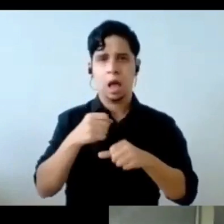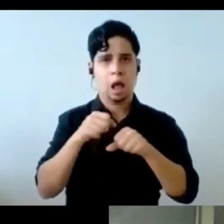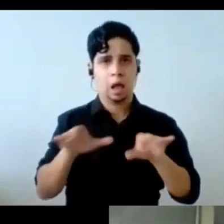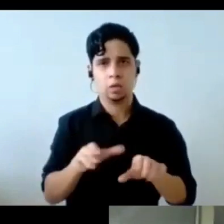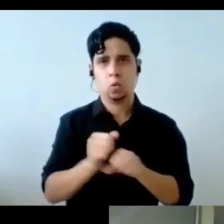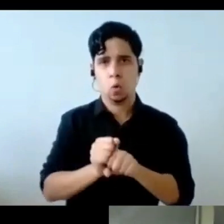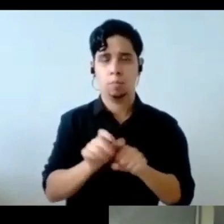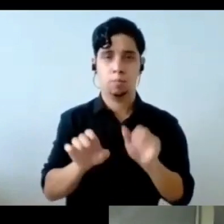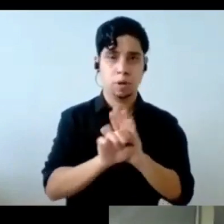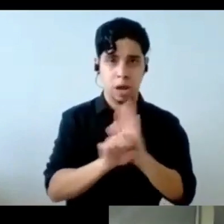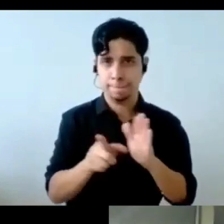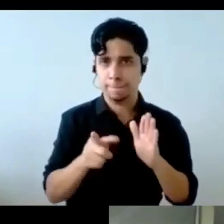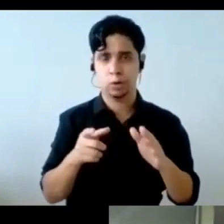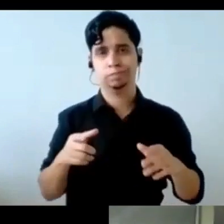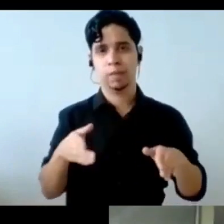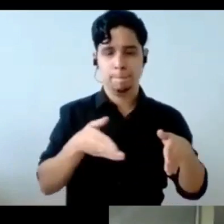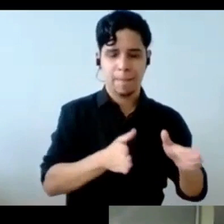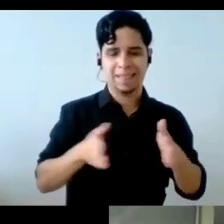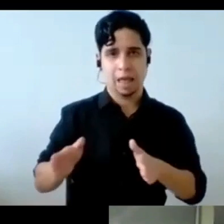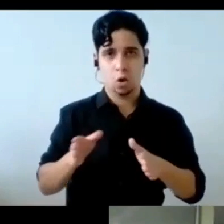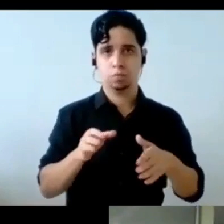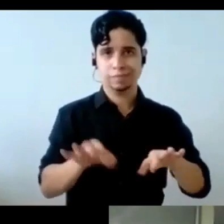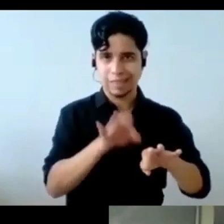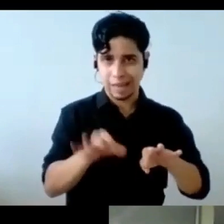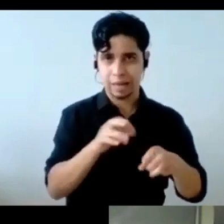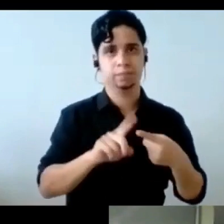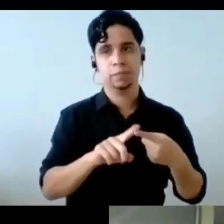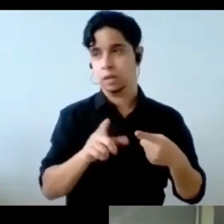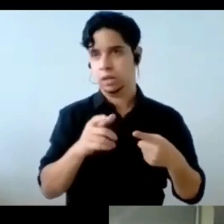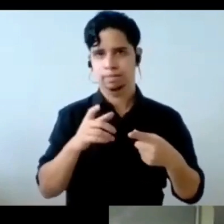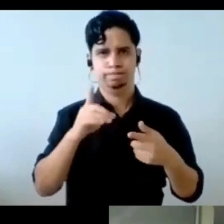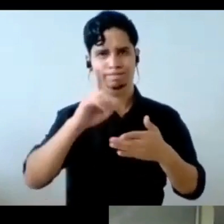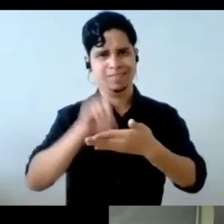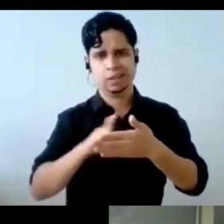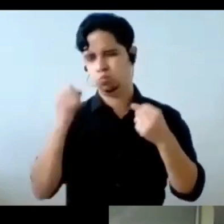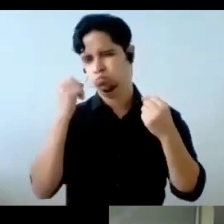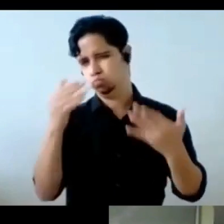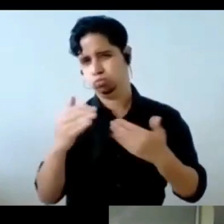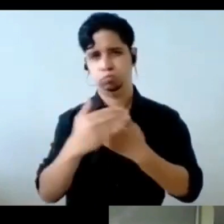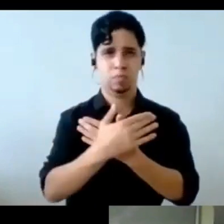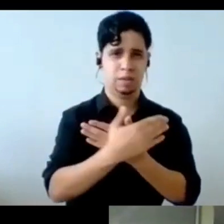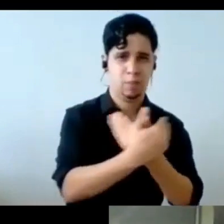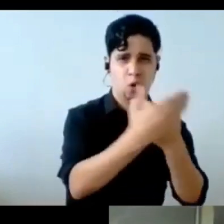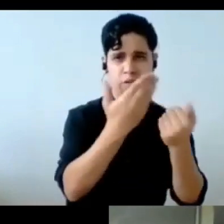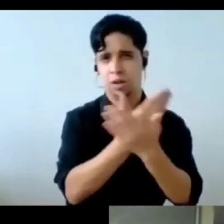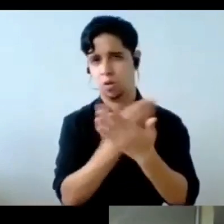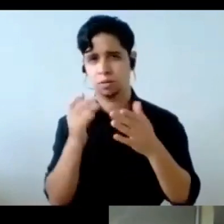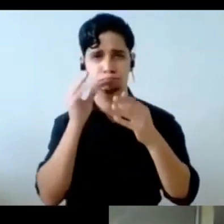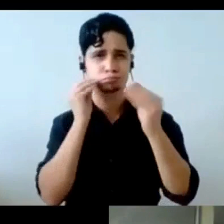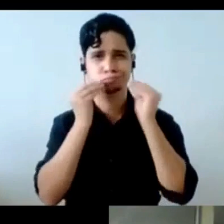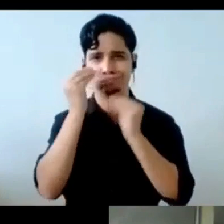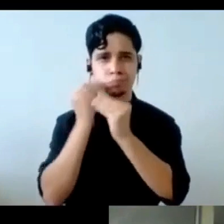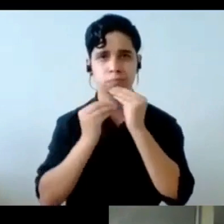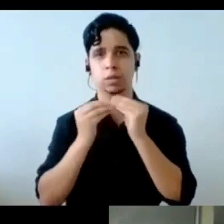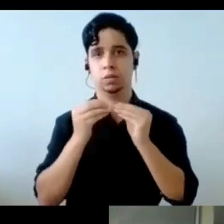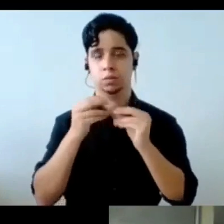mahón, diseñitos, perro, gato, mariposita, bueno, you name it. Así que, es verdad. Edgardo